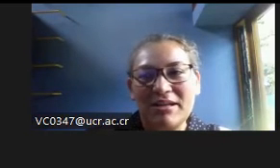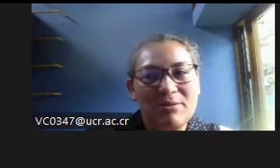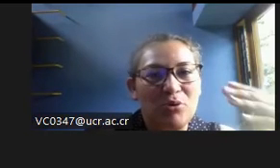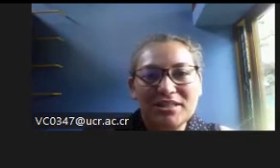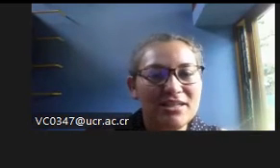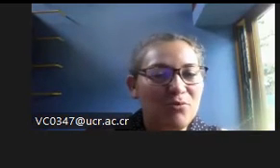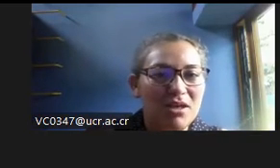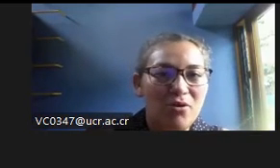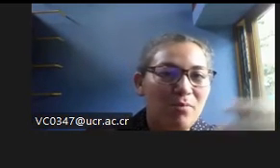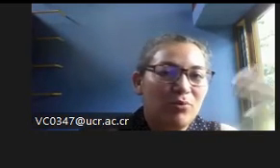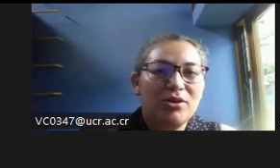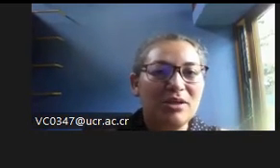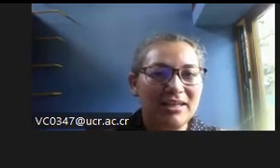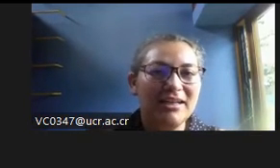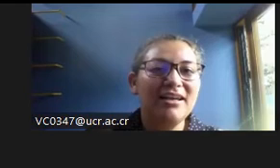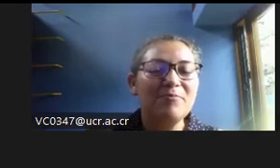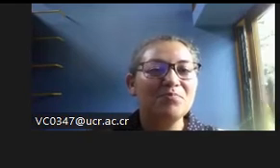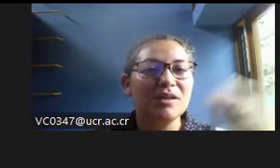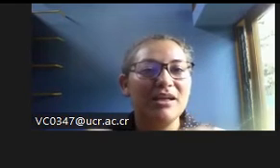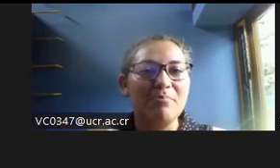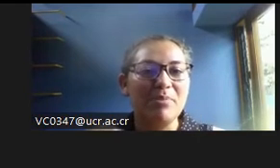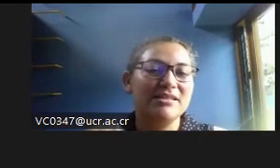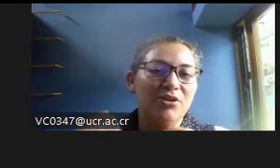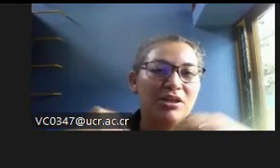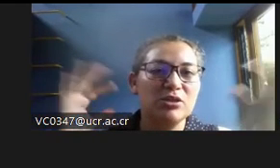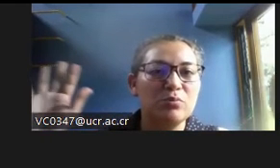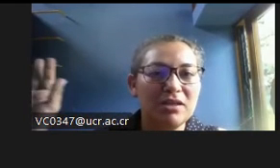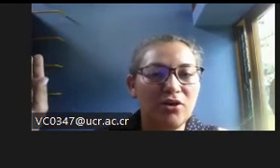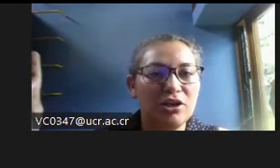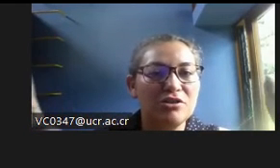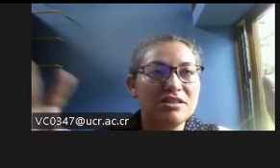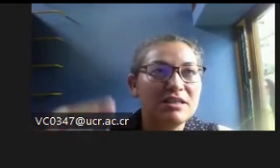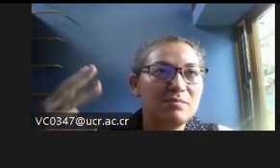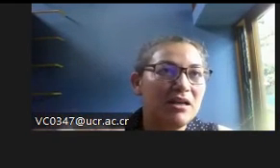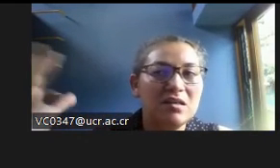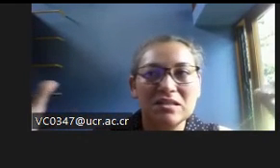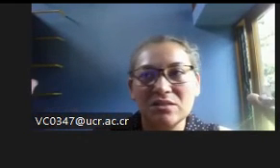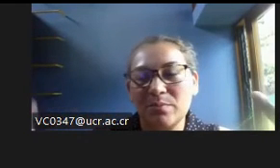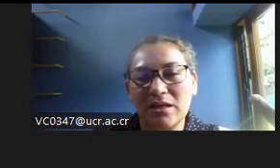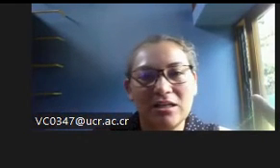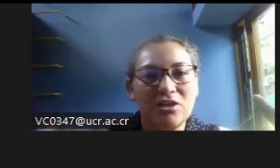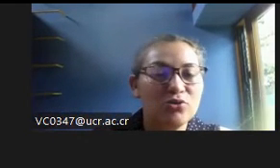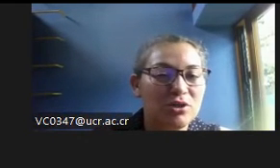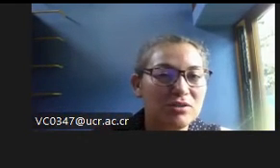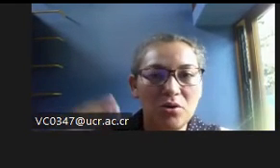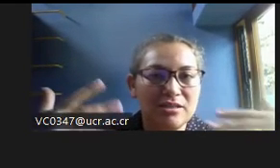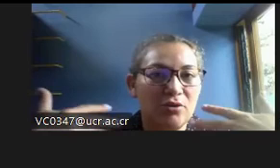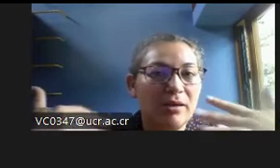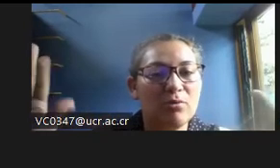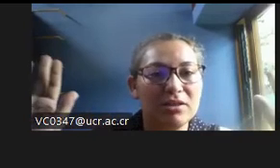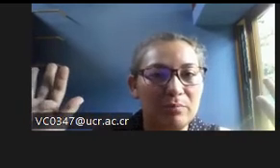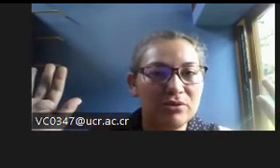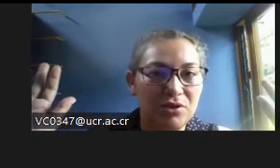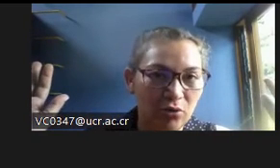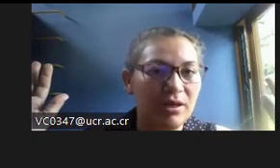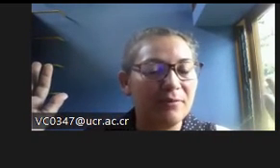eso. Puedes hacer un video para público en general pensando en que es un video que no decís que es para niñas, que es para niños o que es para jóvenes, sino